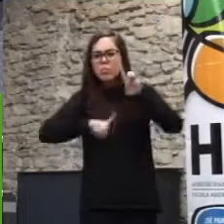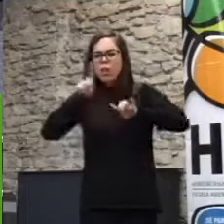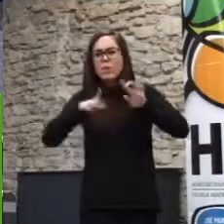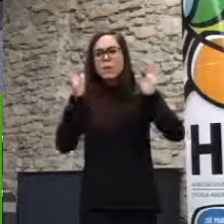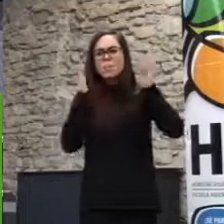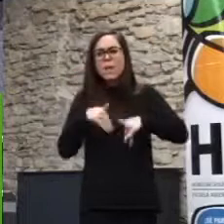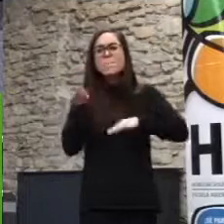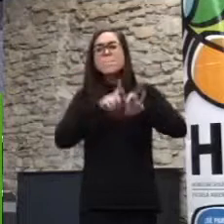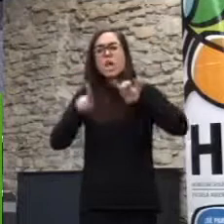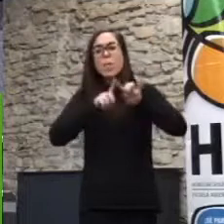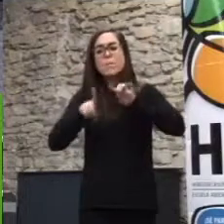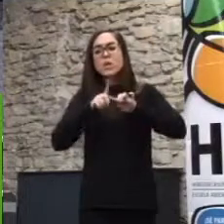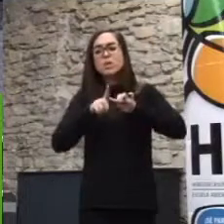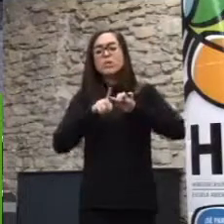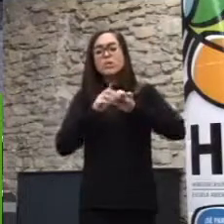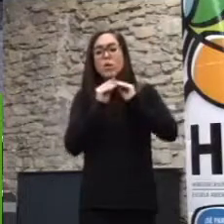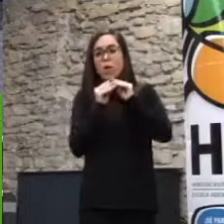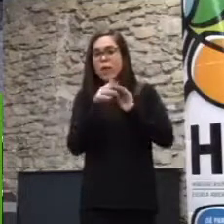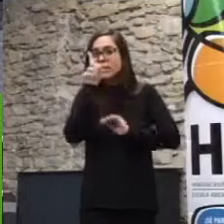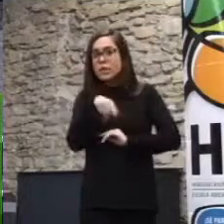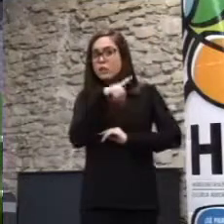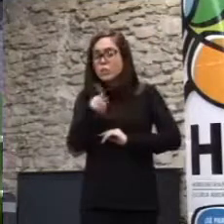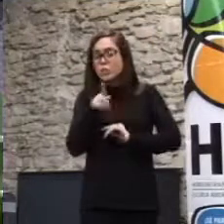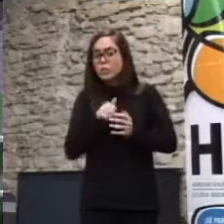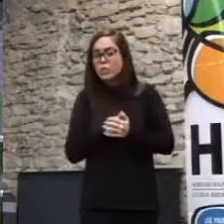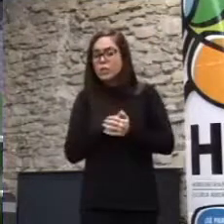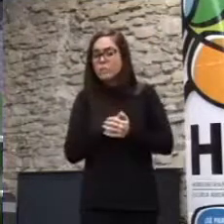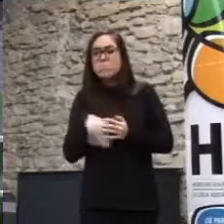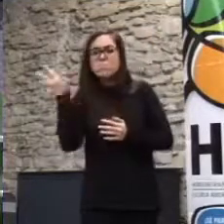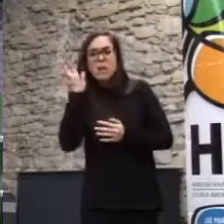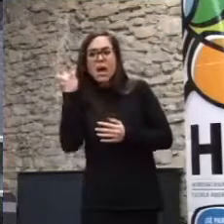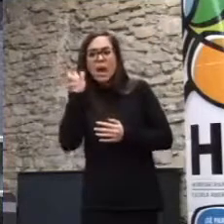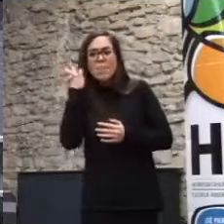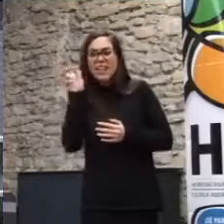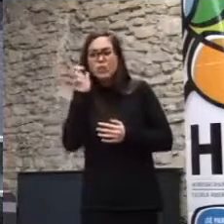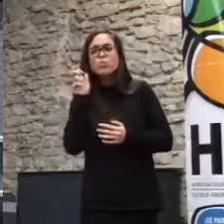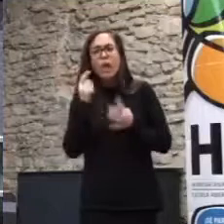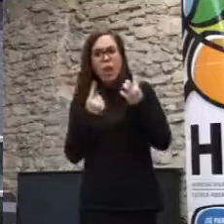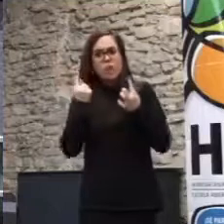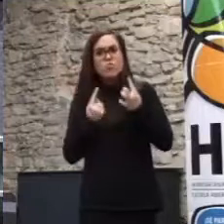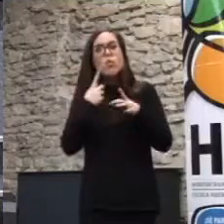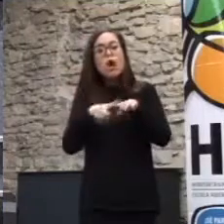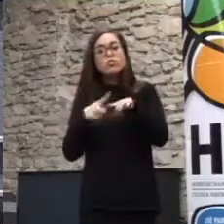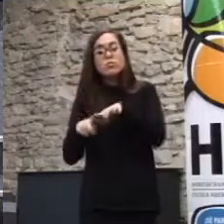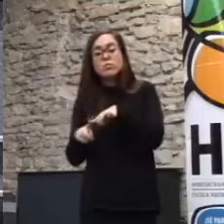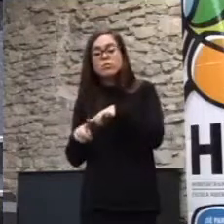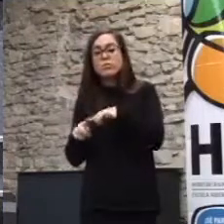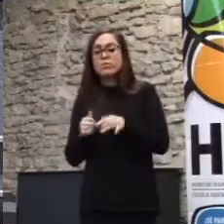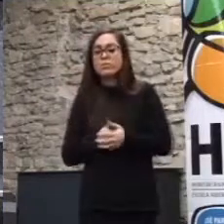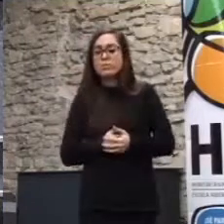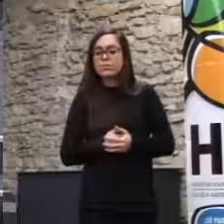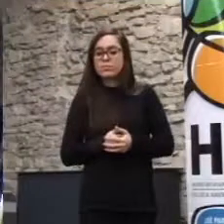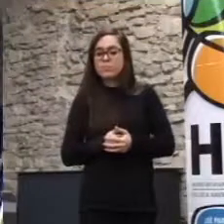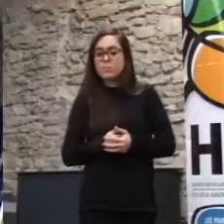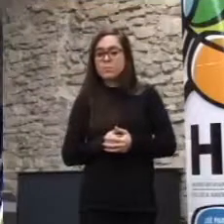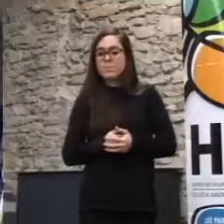filtrar, primero, para no escuchar ciertas cosas, o para hacer que no escuches ciertas cosas. Y segundo, para tú, ¿no? Pues, de alguna